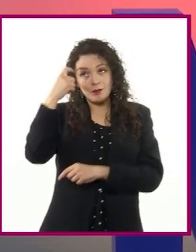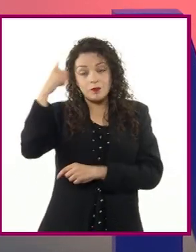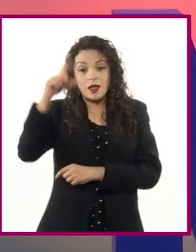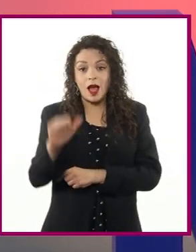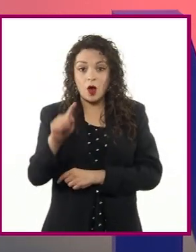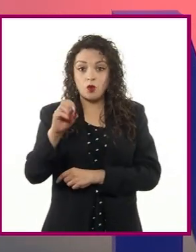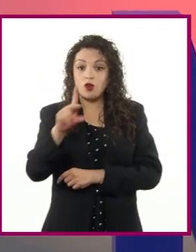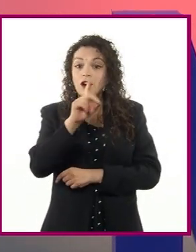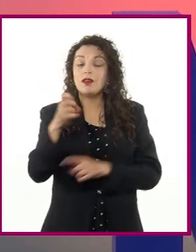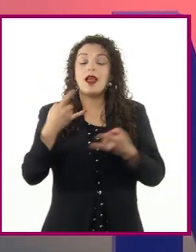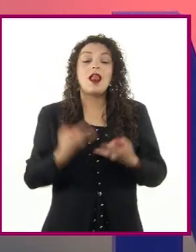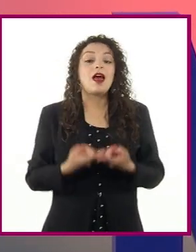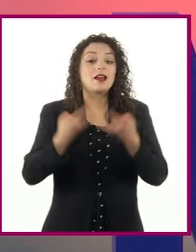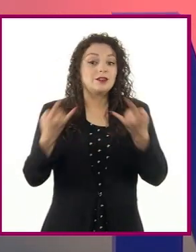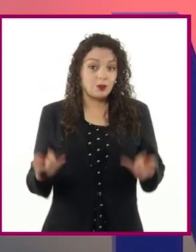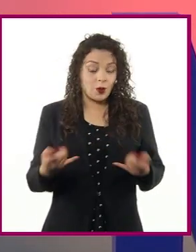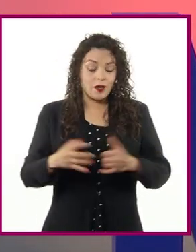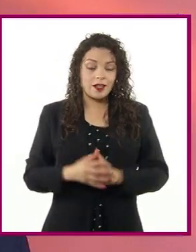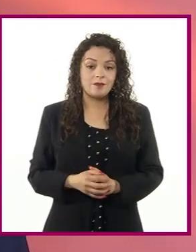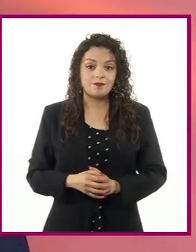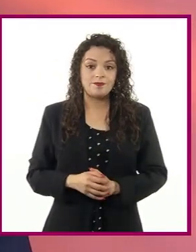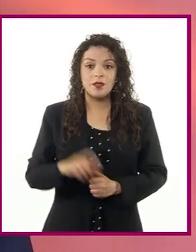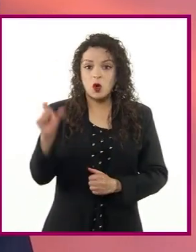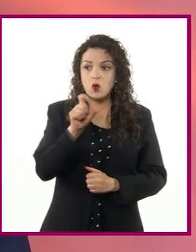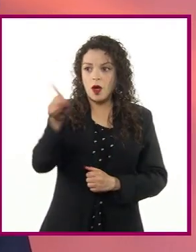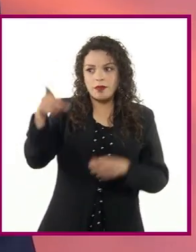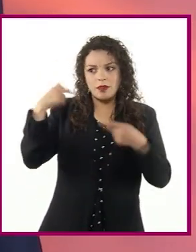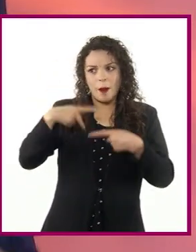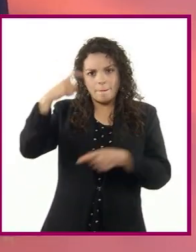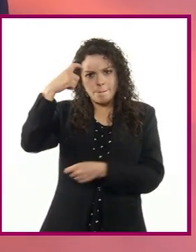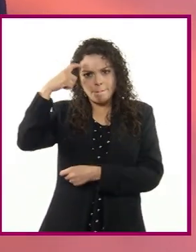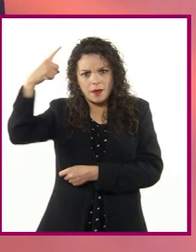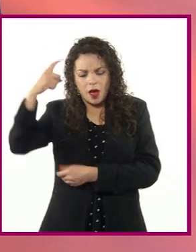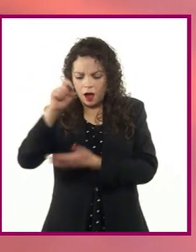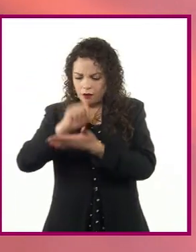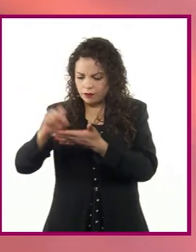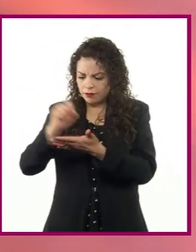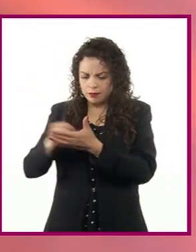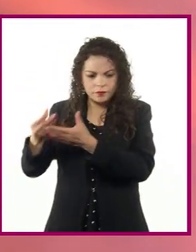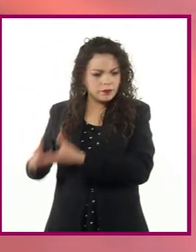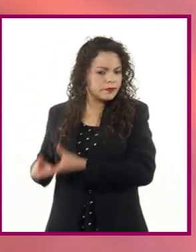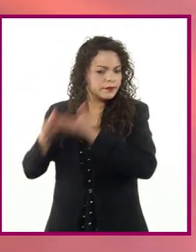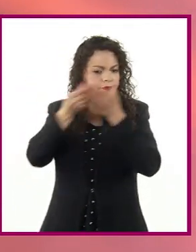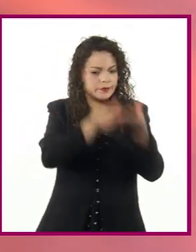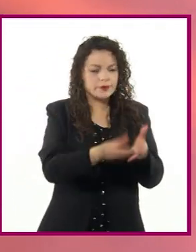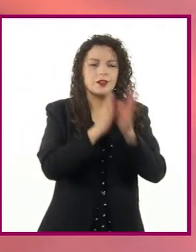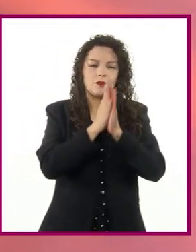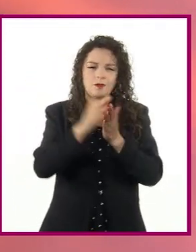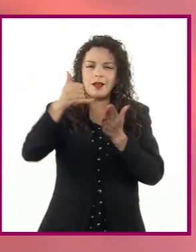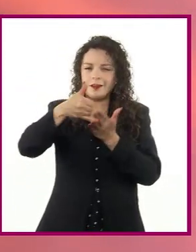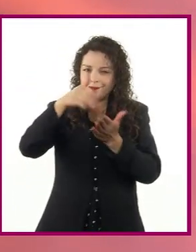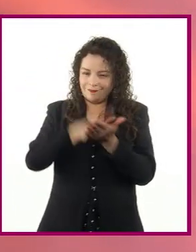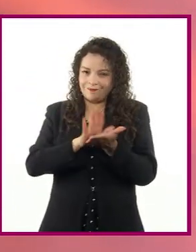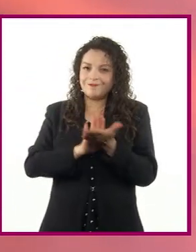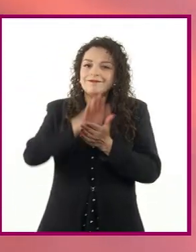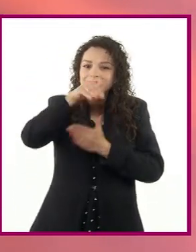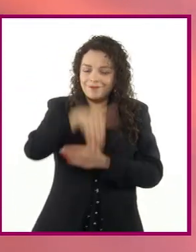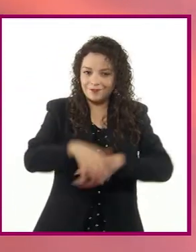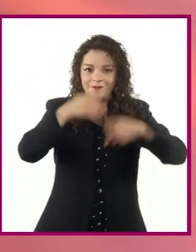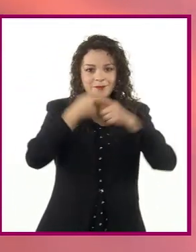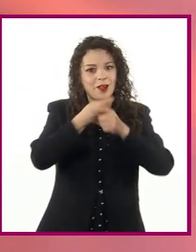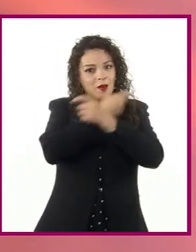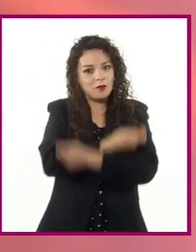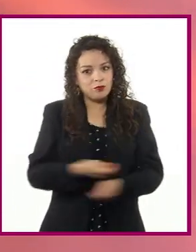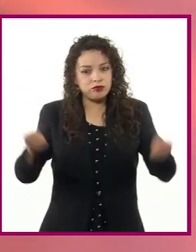la historieta. Cuando un autor envía un manuscrito para ser publicado después de una revisión por pares,